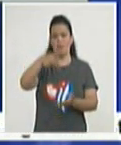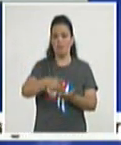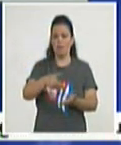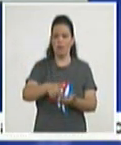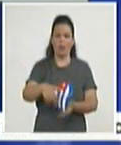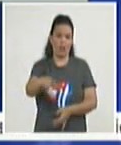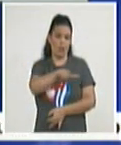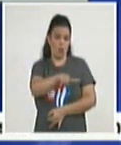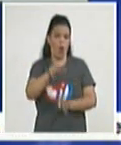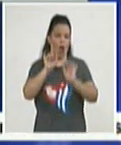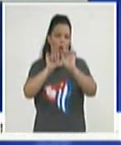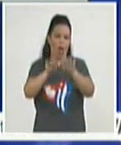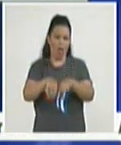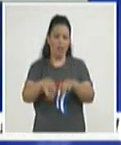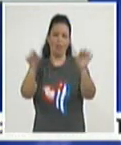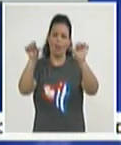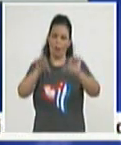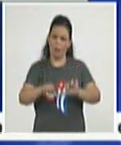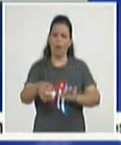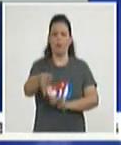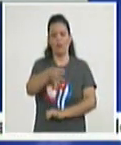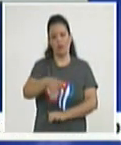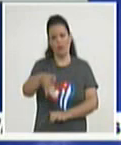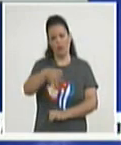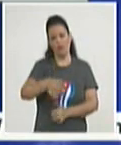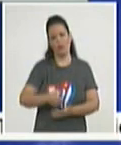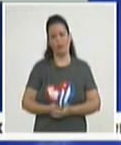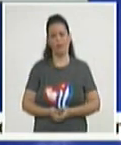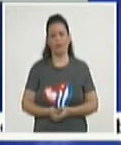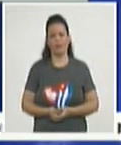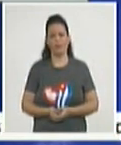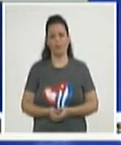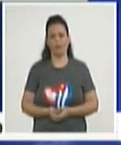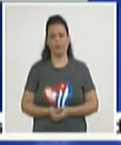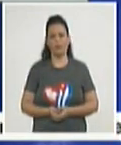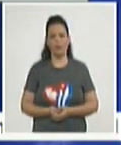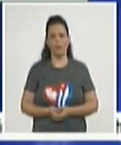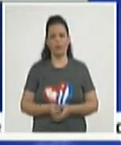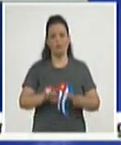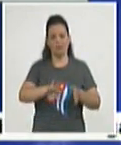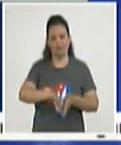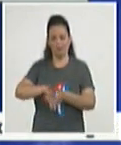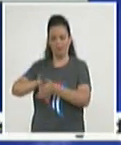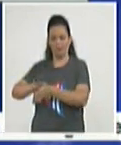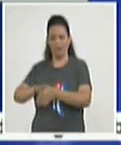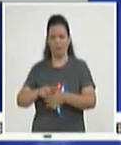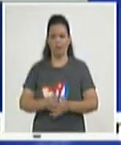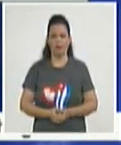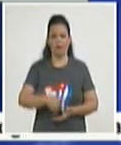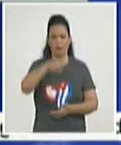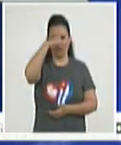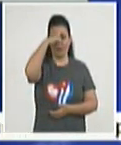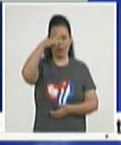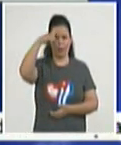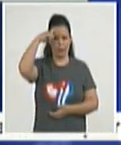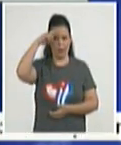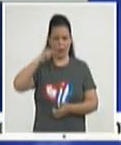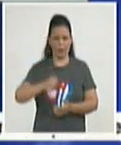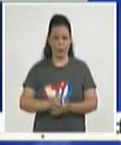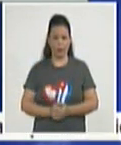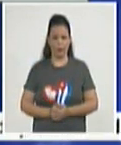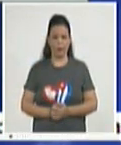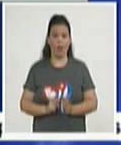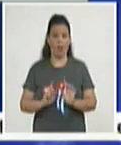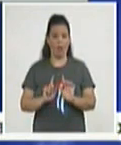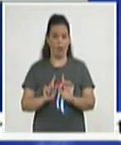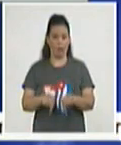tasa, de mayor incidencia en nuestro país. Le sigue la provincia de Santi Espíritus, donde